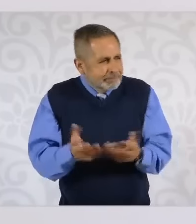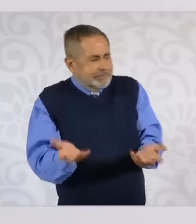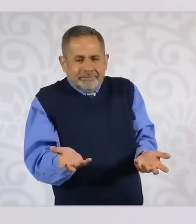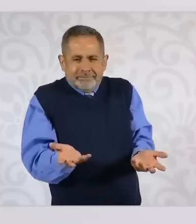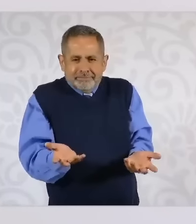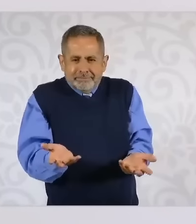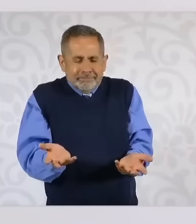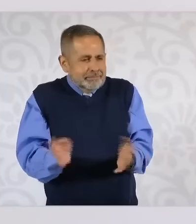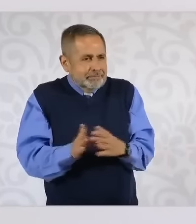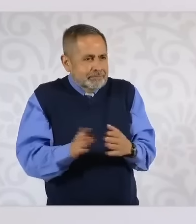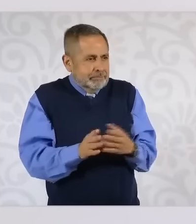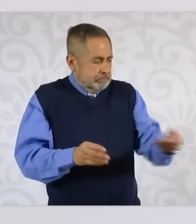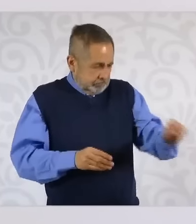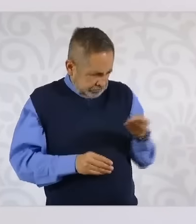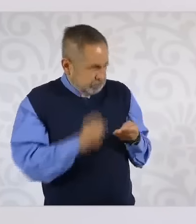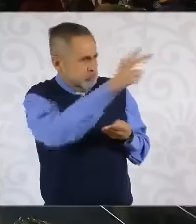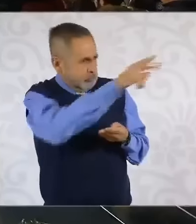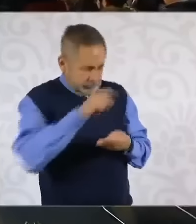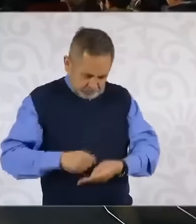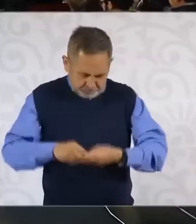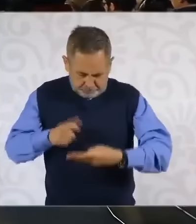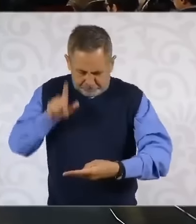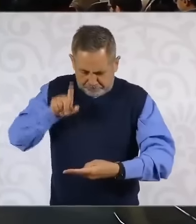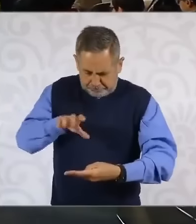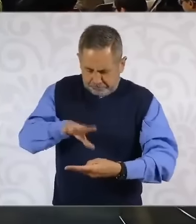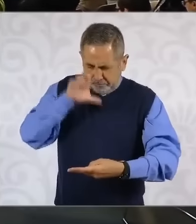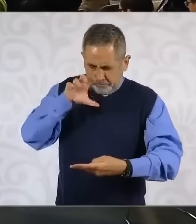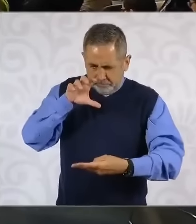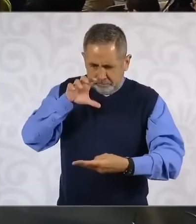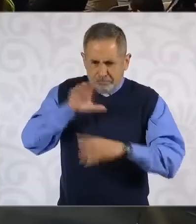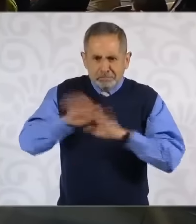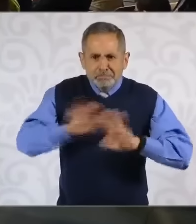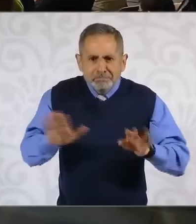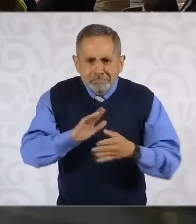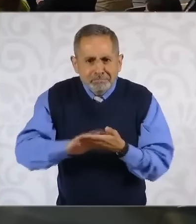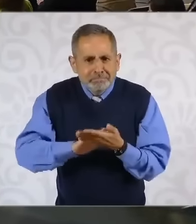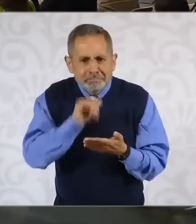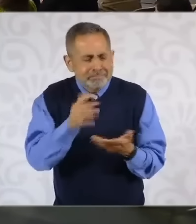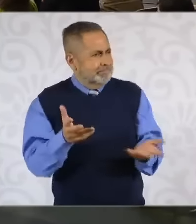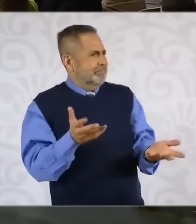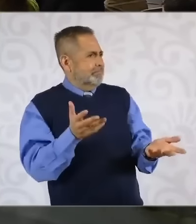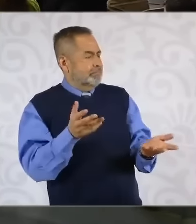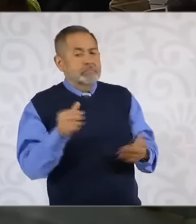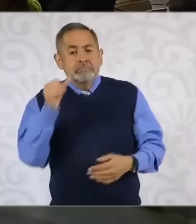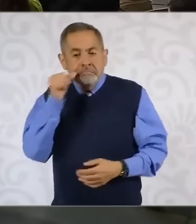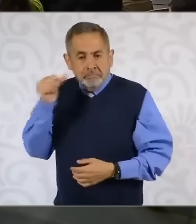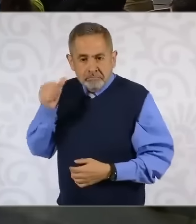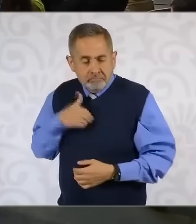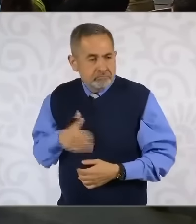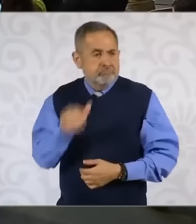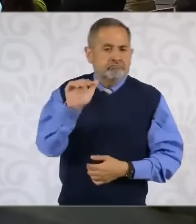Entonces, ayer la consejería jurídica, Ernestina Godoy, la consejera jurídica, le pidió a un